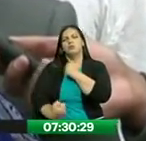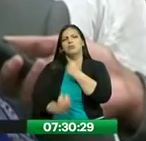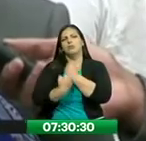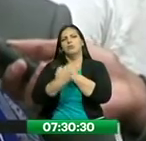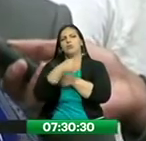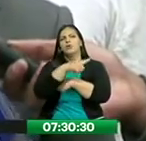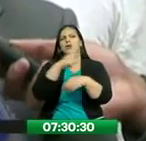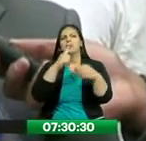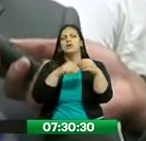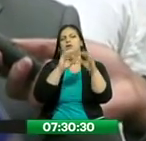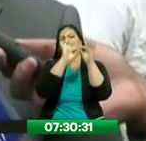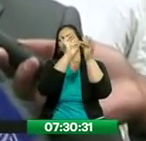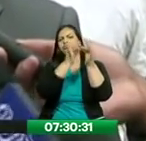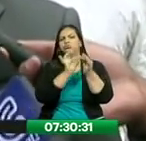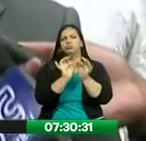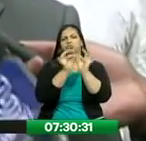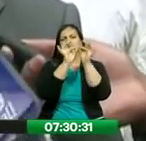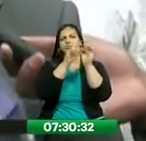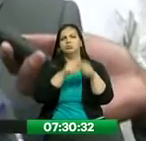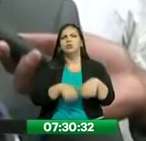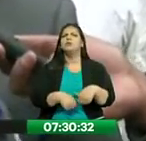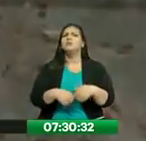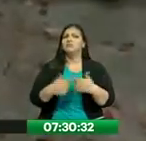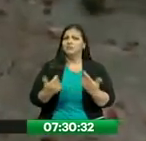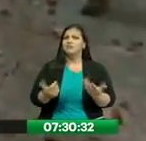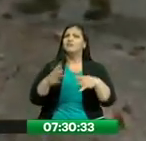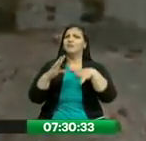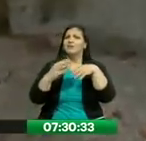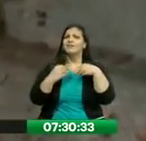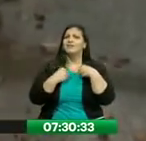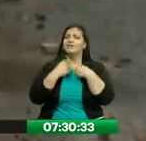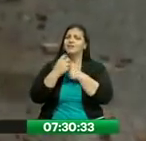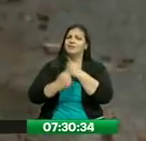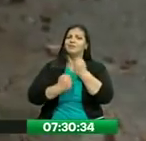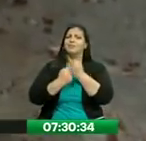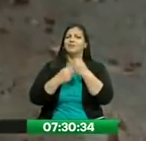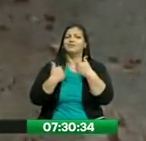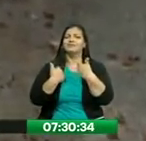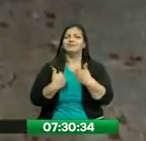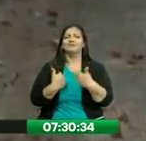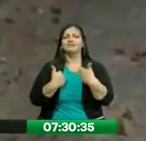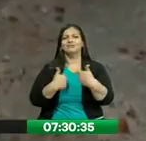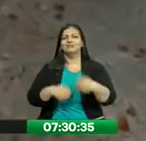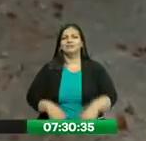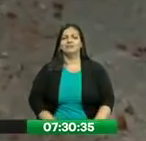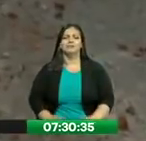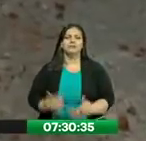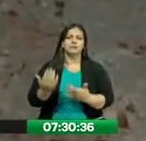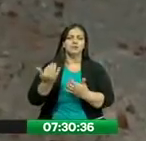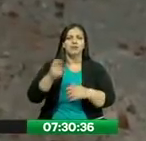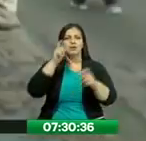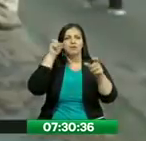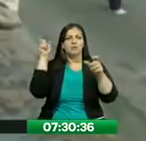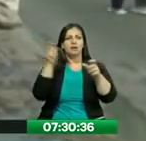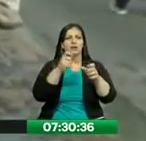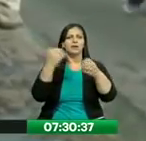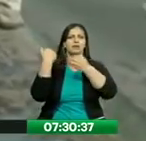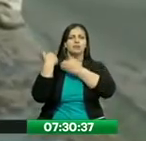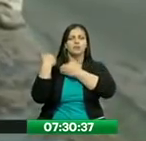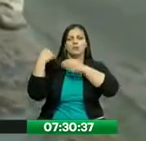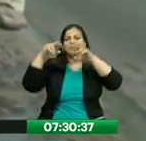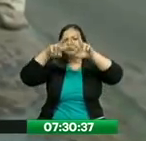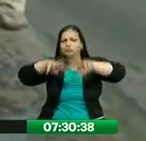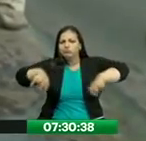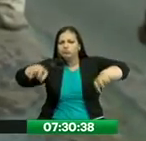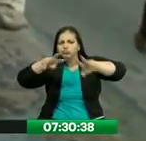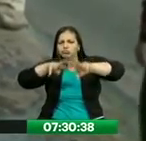empeñados en ayudar a la capital, y eso es bueno. Se espera que en 10 días estén listos los peritajes de la Fiscalía e informes del